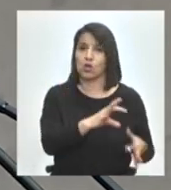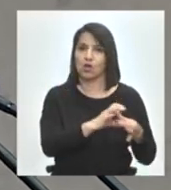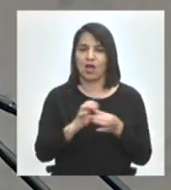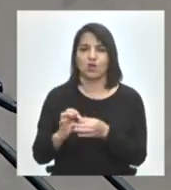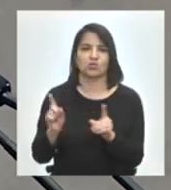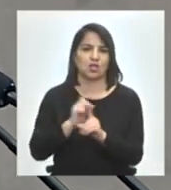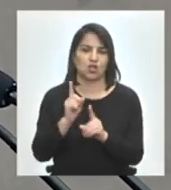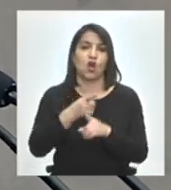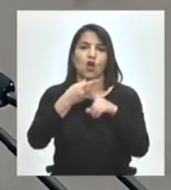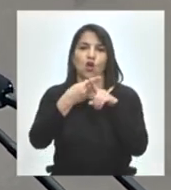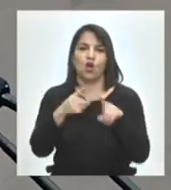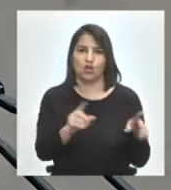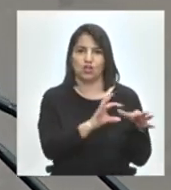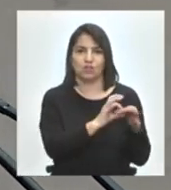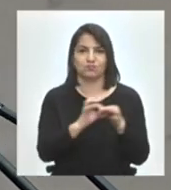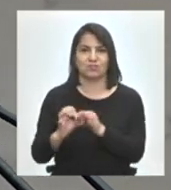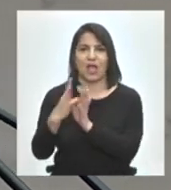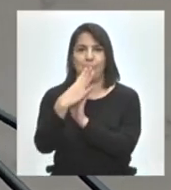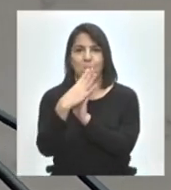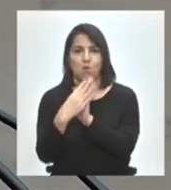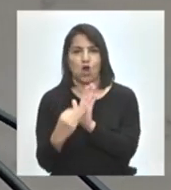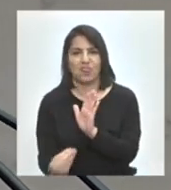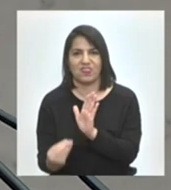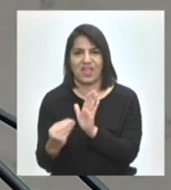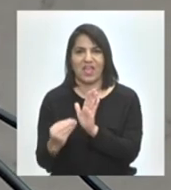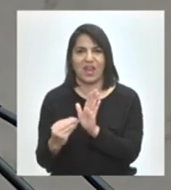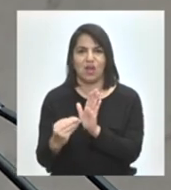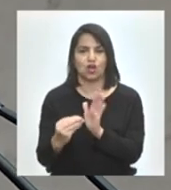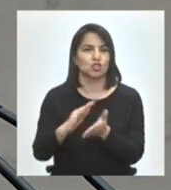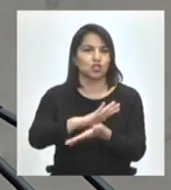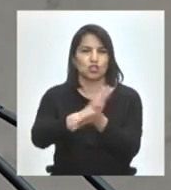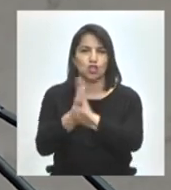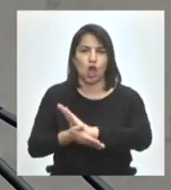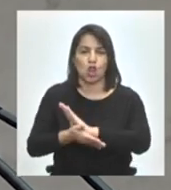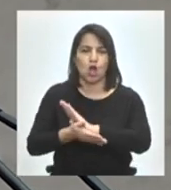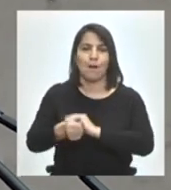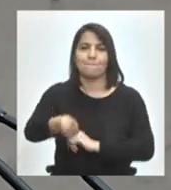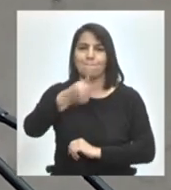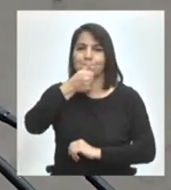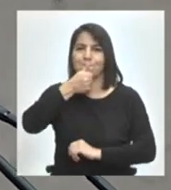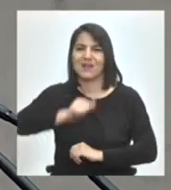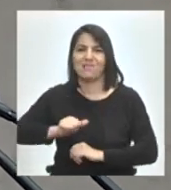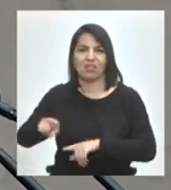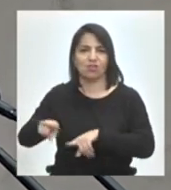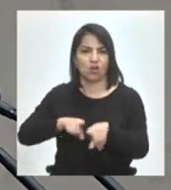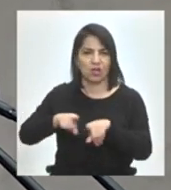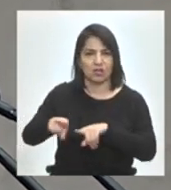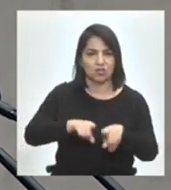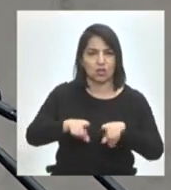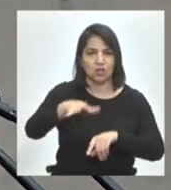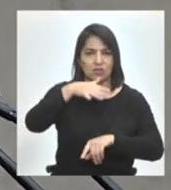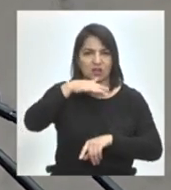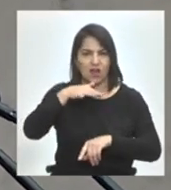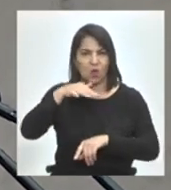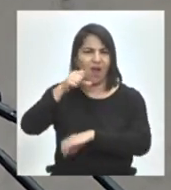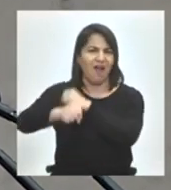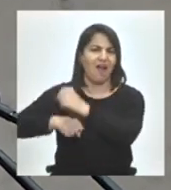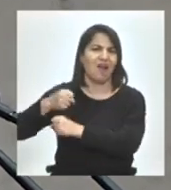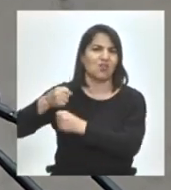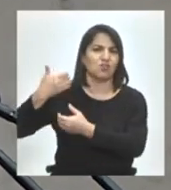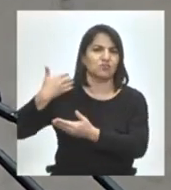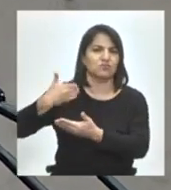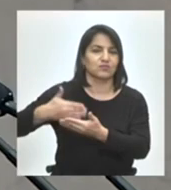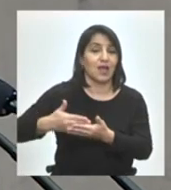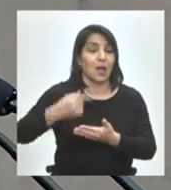Otro factor es el modelo de completa privatización de la gestión del agua que hemos tenido durante décadas, pero que al